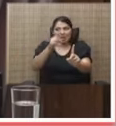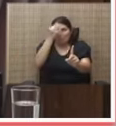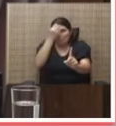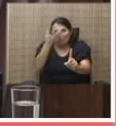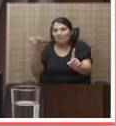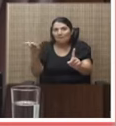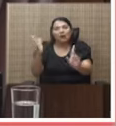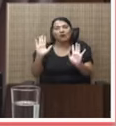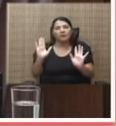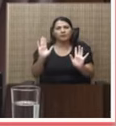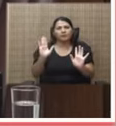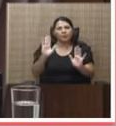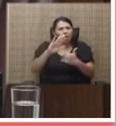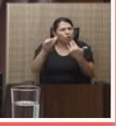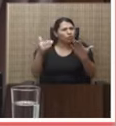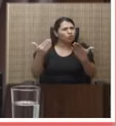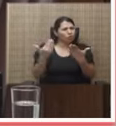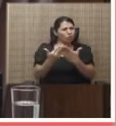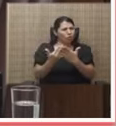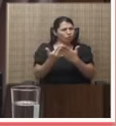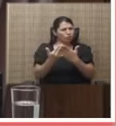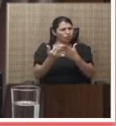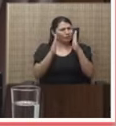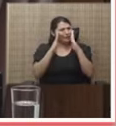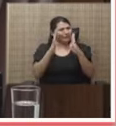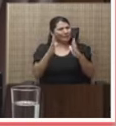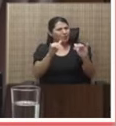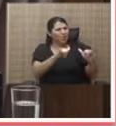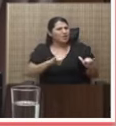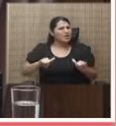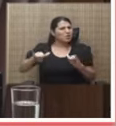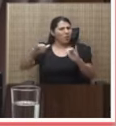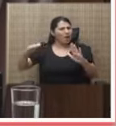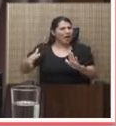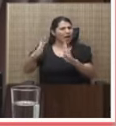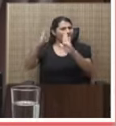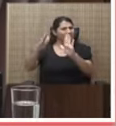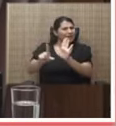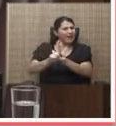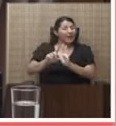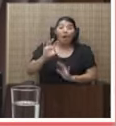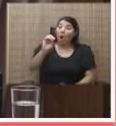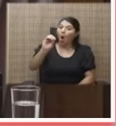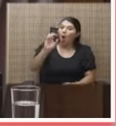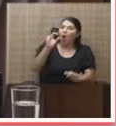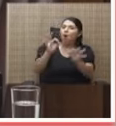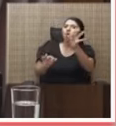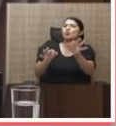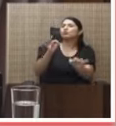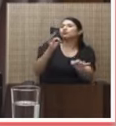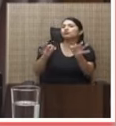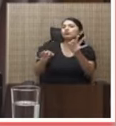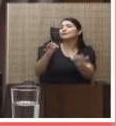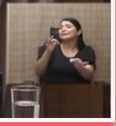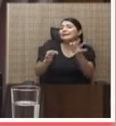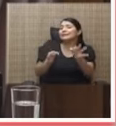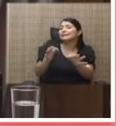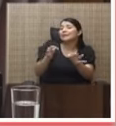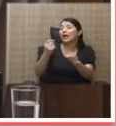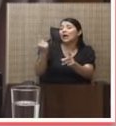la ley como dice nuestra Constitución o será que la justicia es como una serpiente que muerde solo a Los